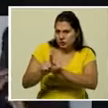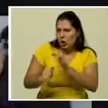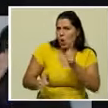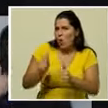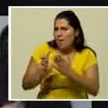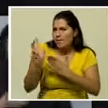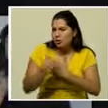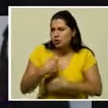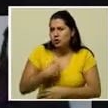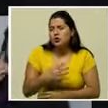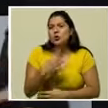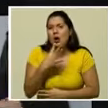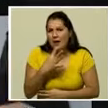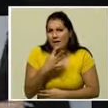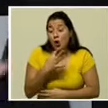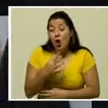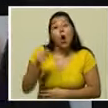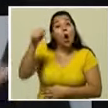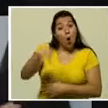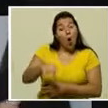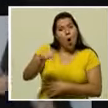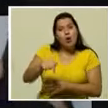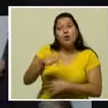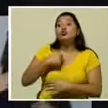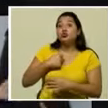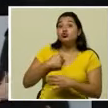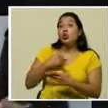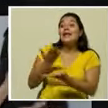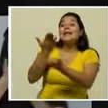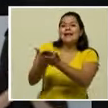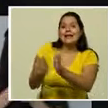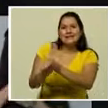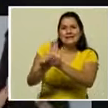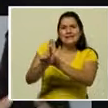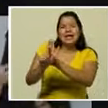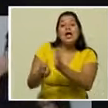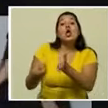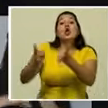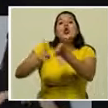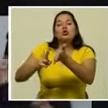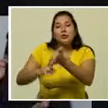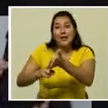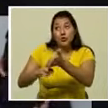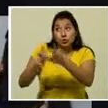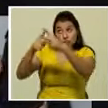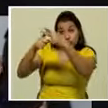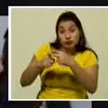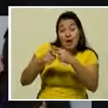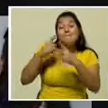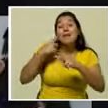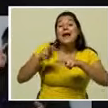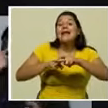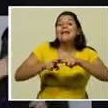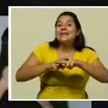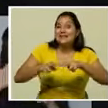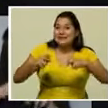señores diputados, hoy he hecho llegar a este Congreso el contrato de empréstito para el tren eléctrico de